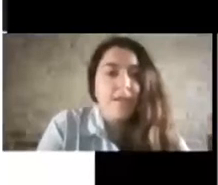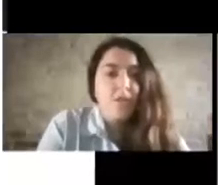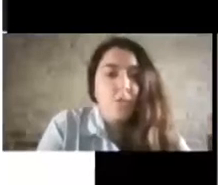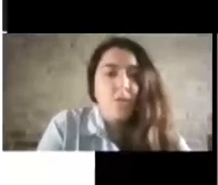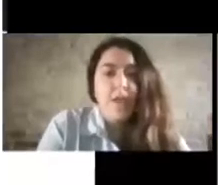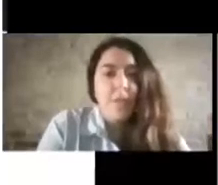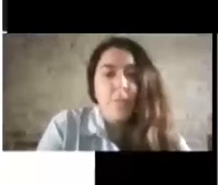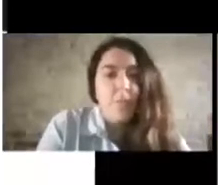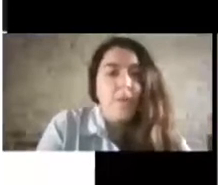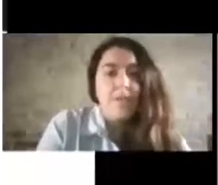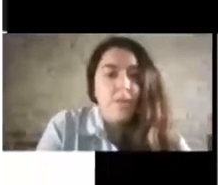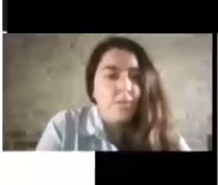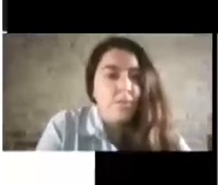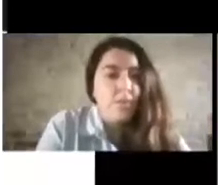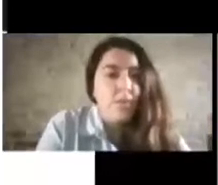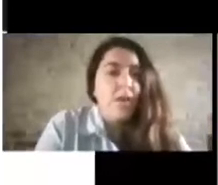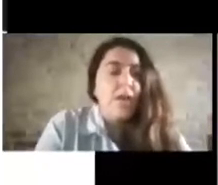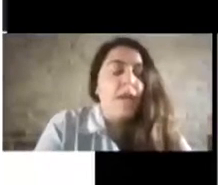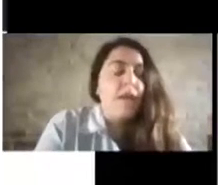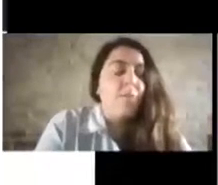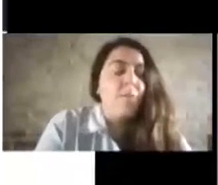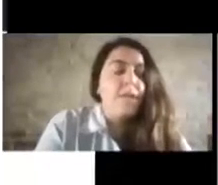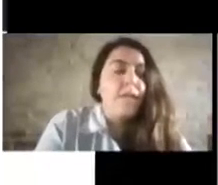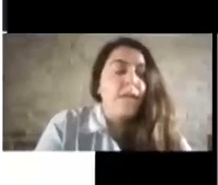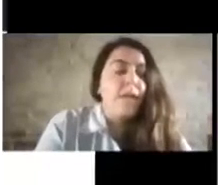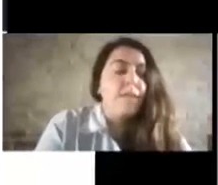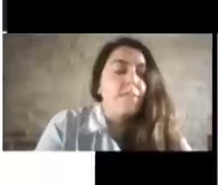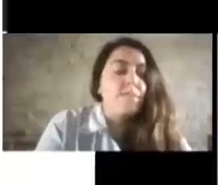vieran un ejemplo, pero puede ser